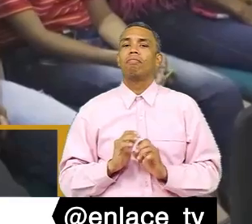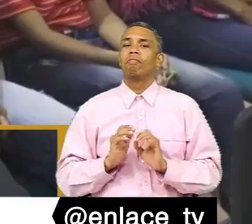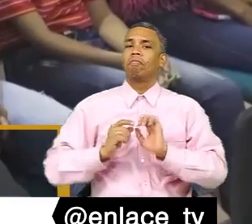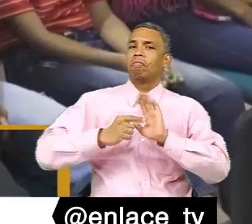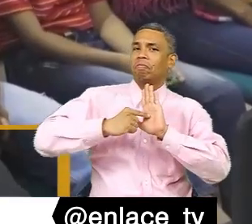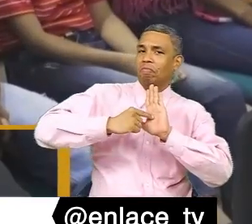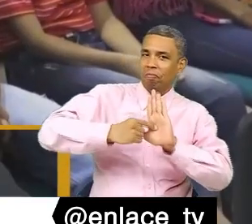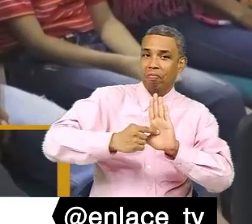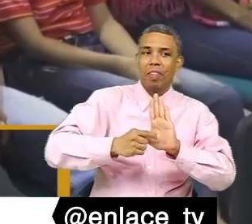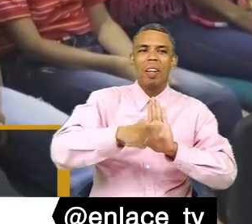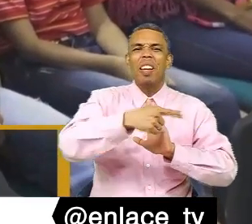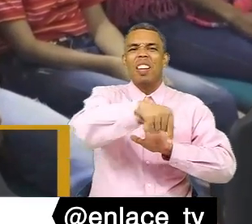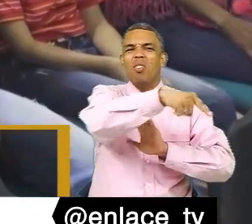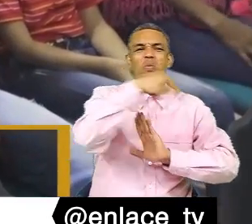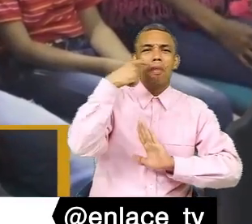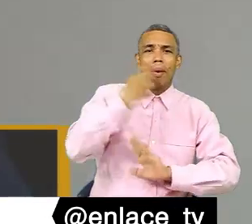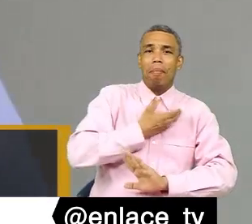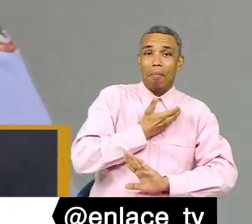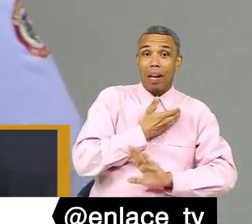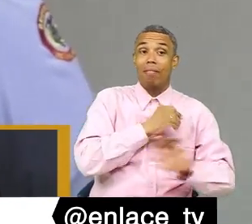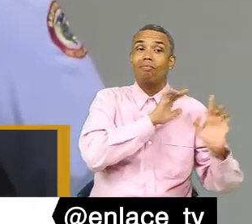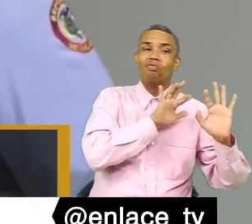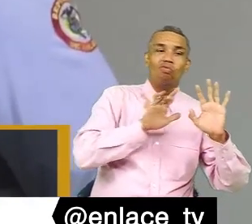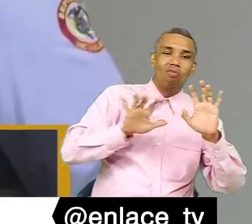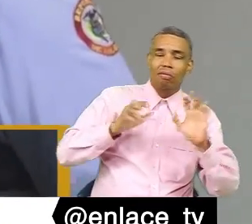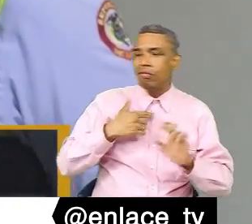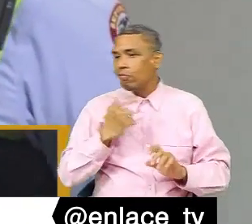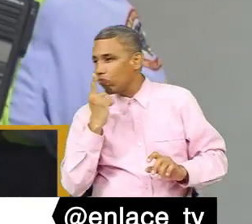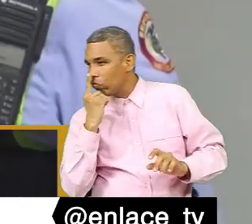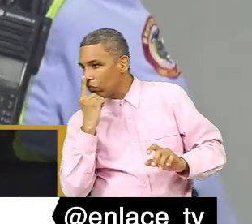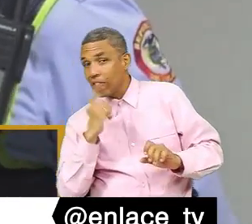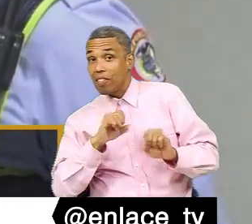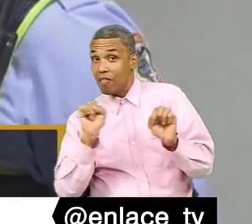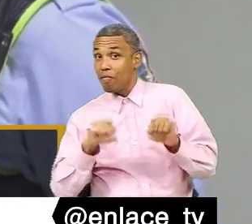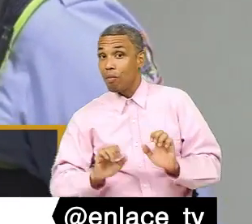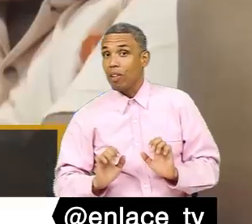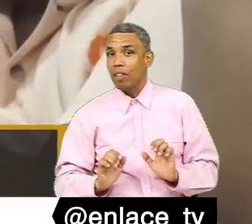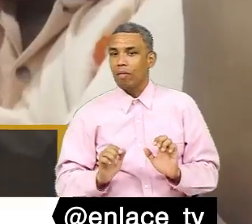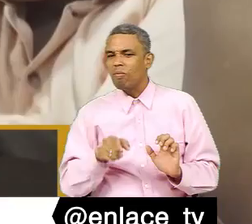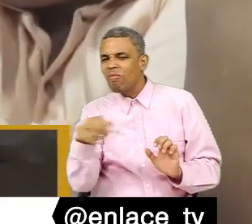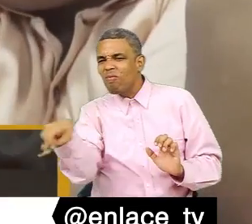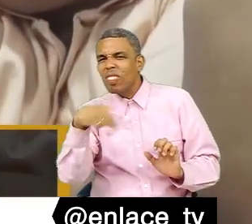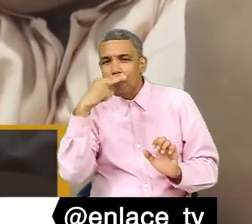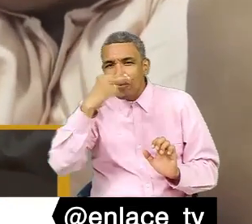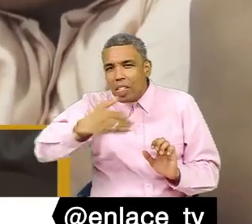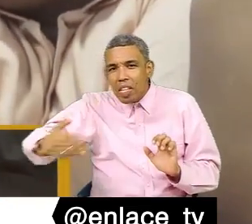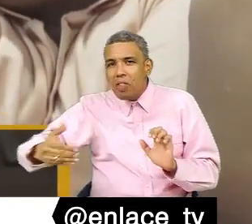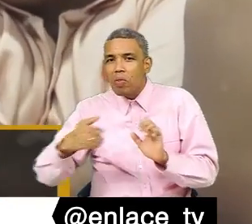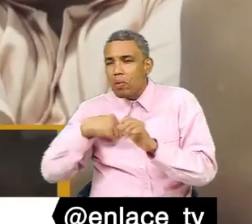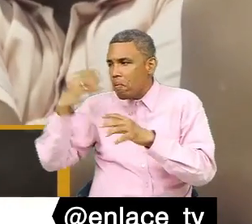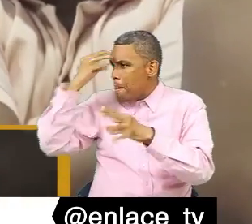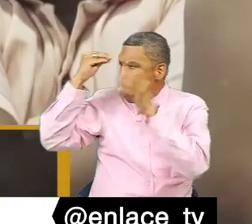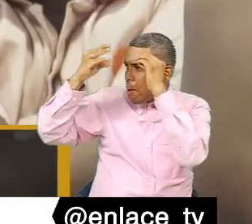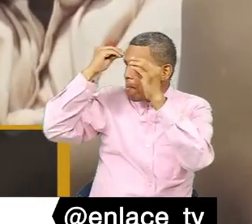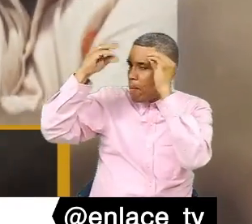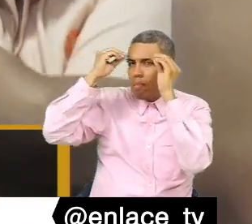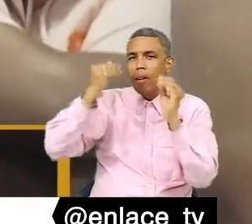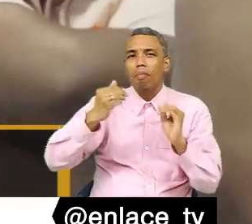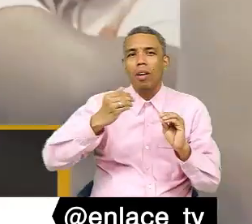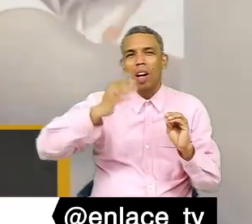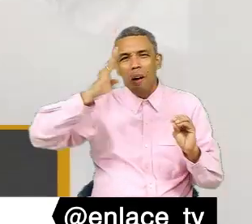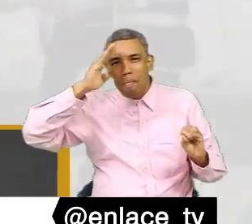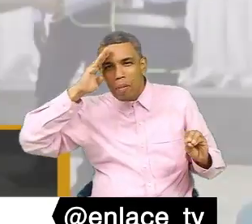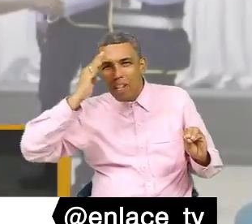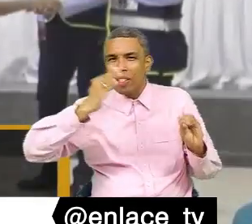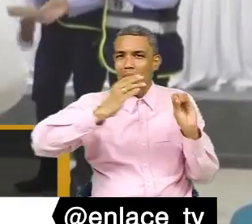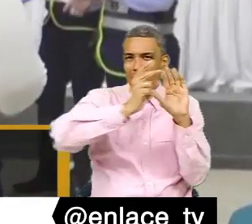menores que se encargarán de recibir instrucciones sobre el buen uso de las normas de tránsito para comunicarlas a todos los usuarios de las